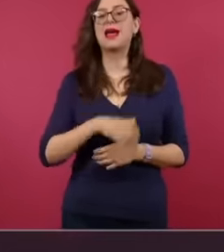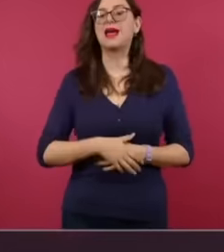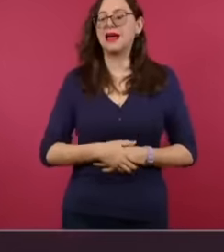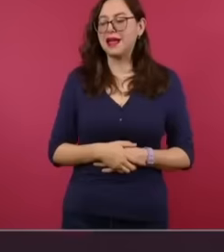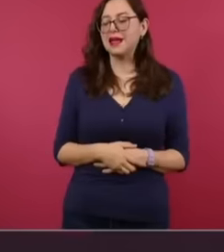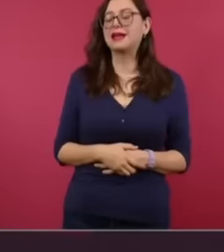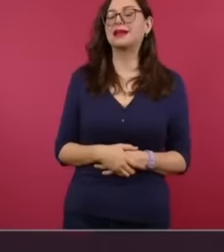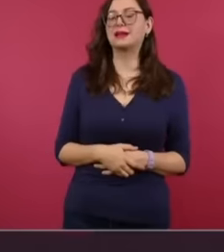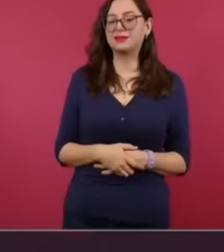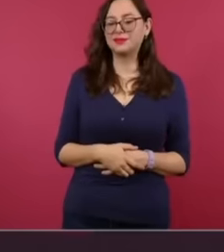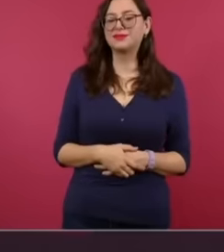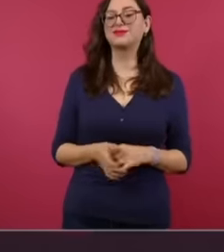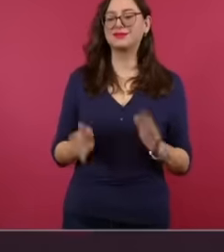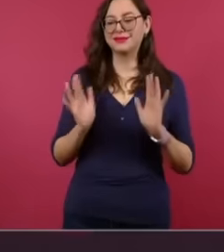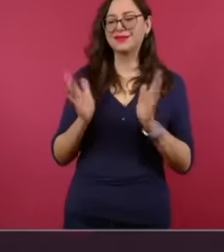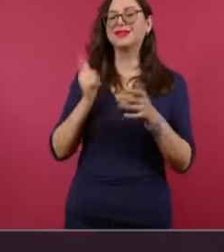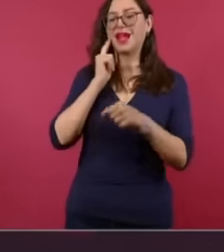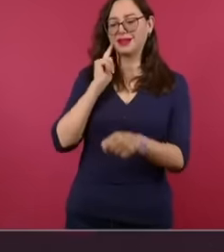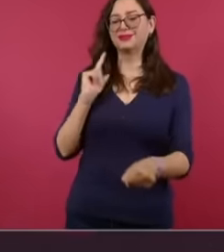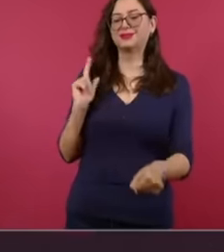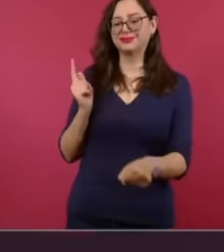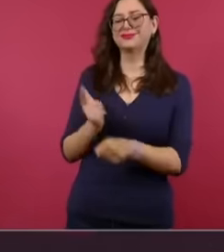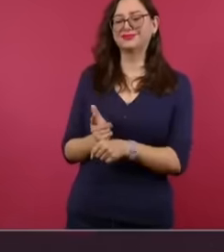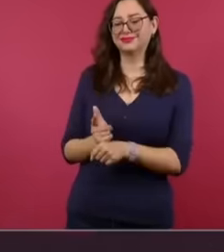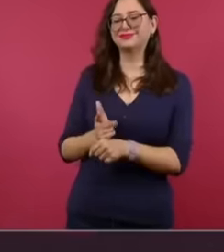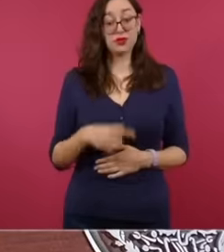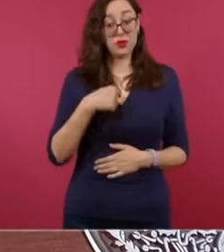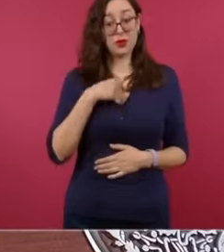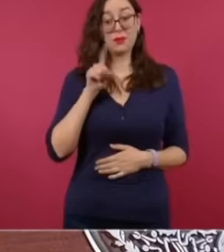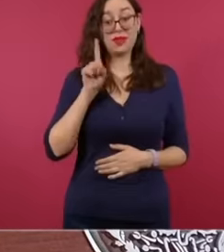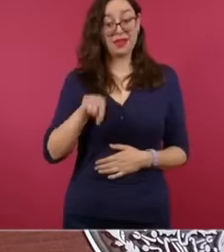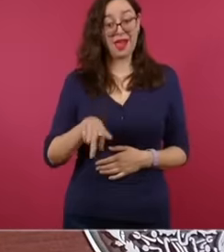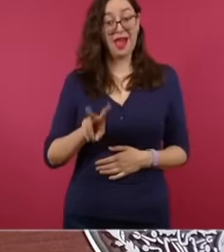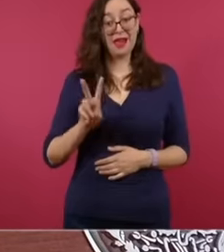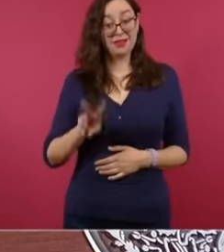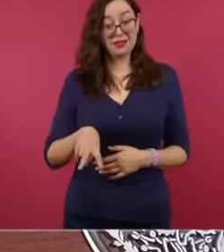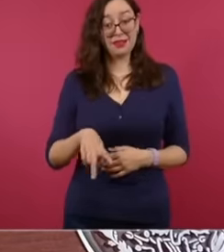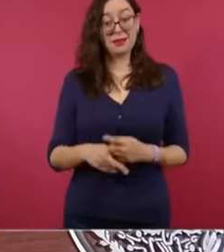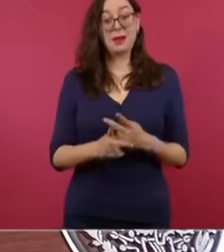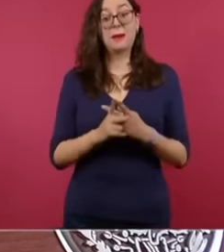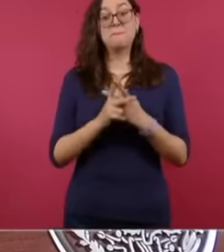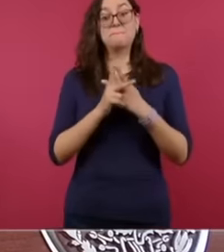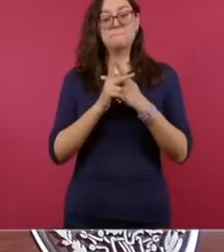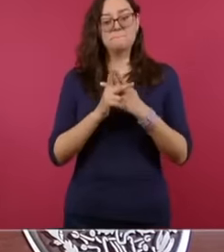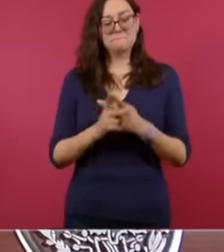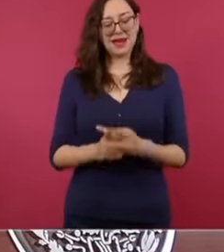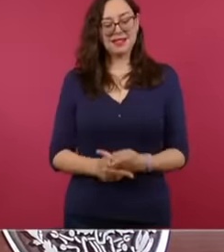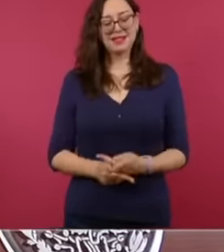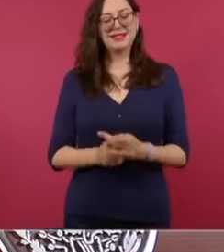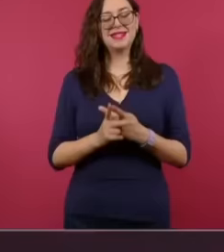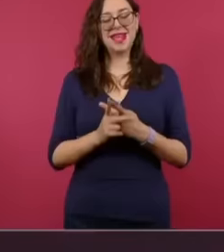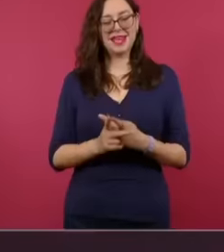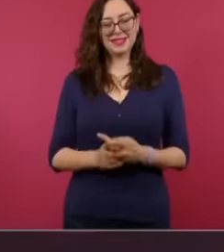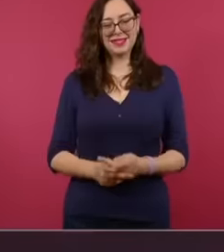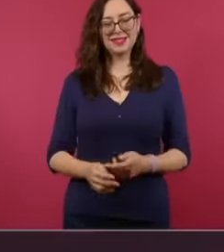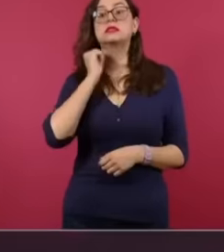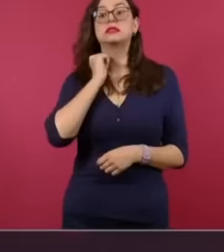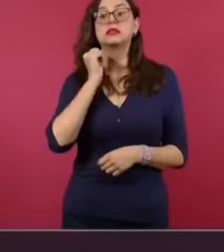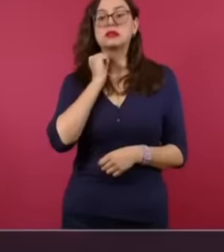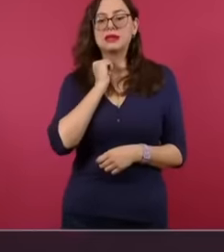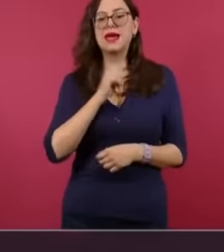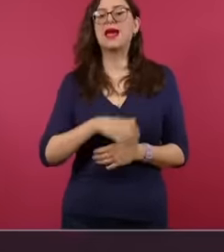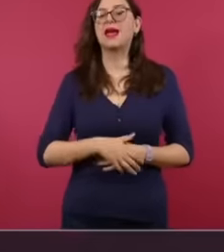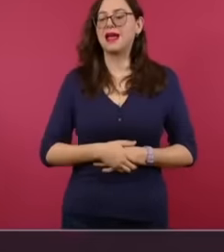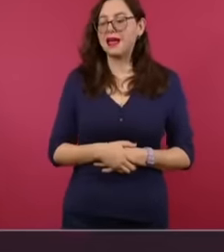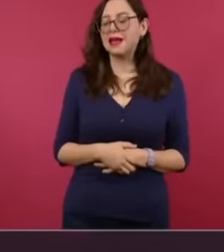reírse de las cosas que preguntaba. Veamos cómo se da este diálogo, que sin duda alguna, el presidente de